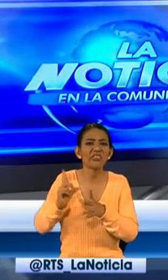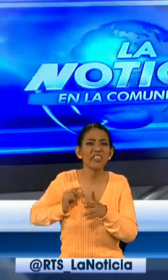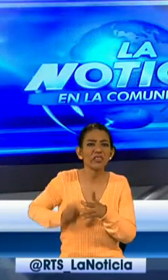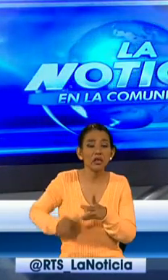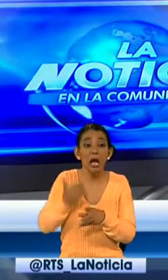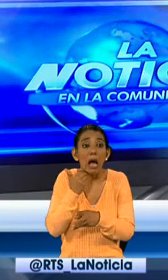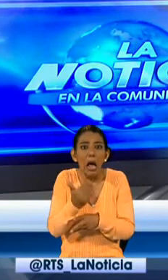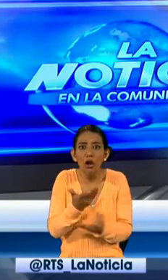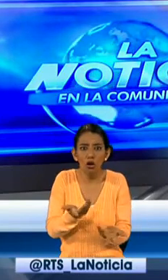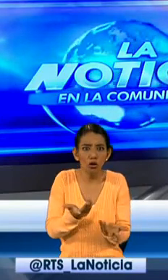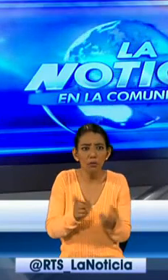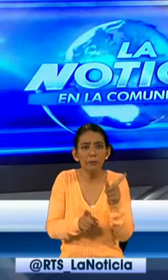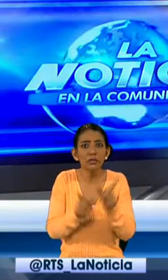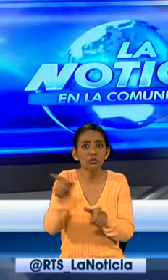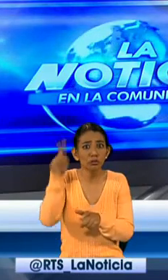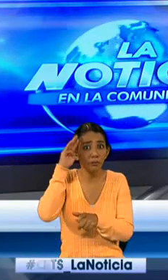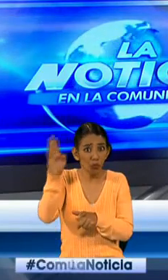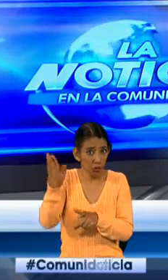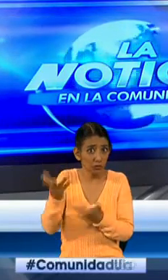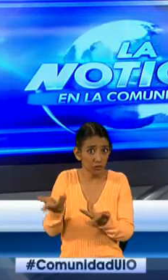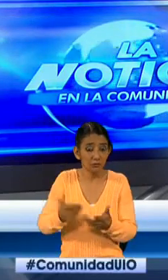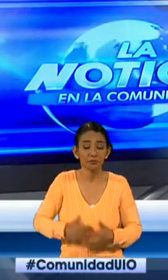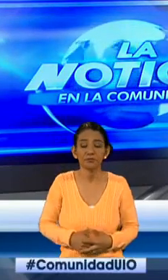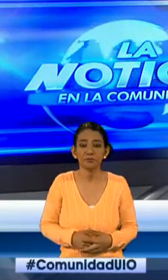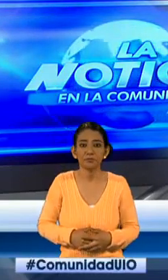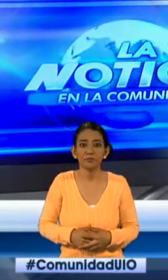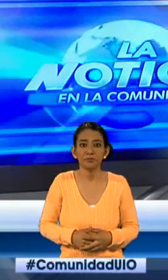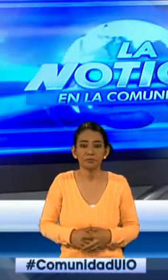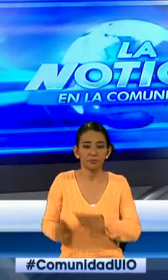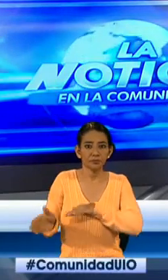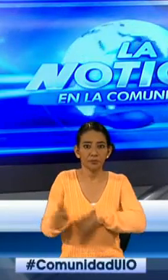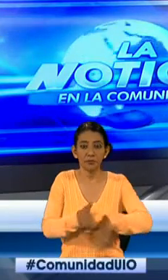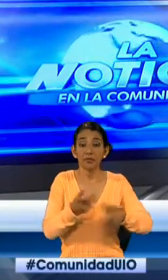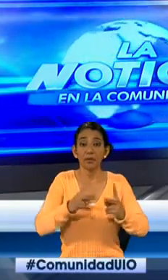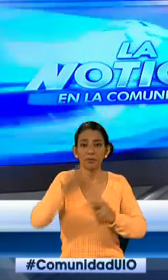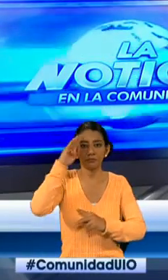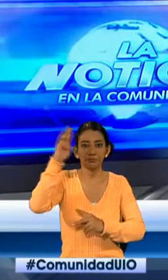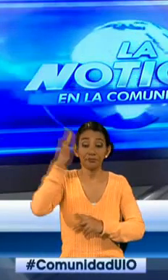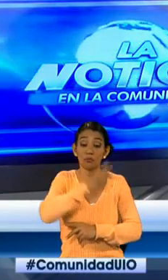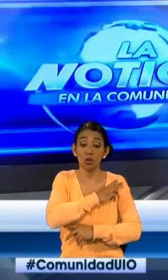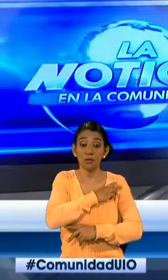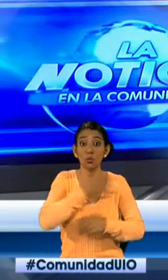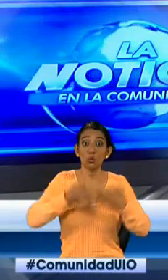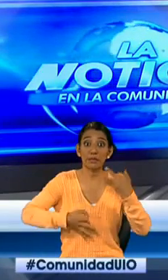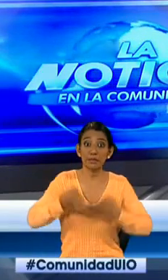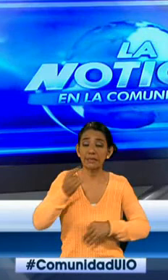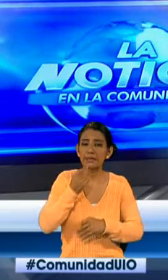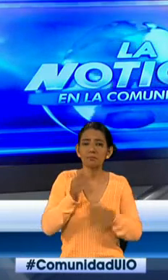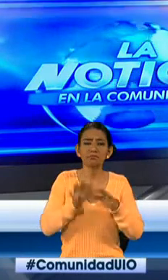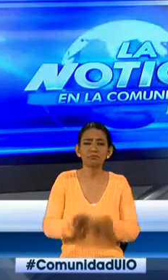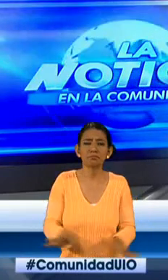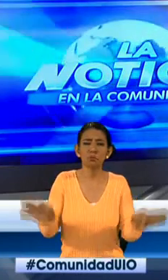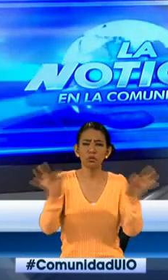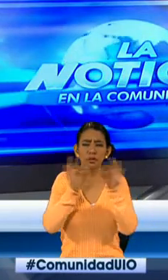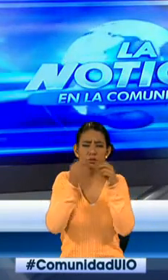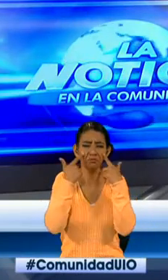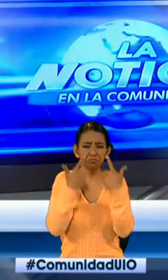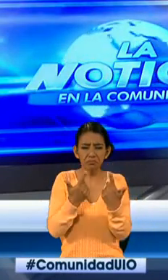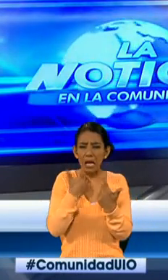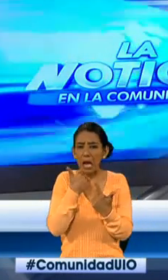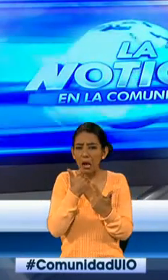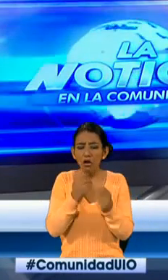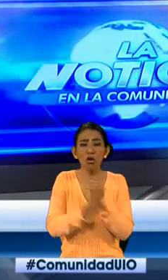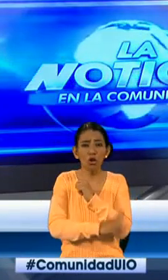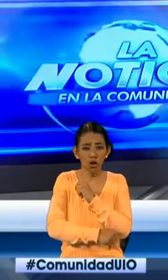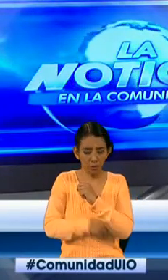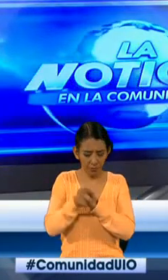de tratar con personal policial. Además, el coronel de la Policía Judicial indica que se debe estar atentos al momento de un asalto.